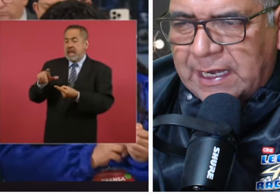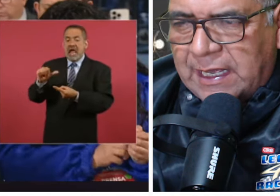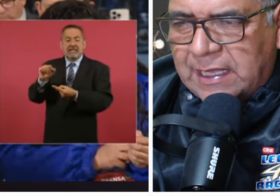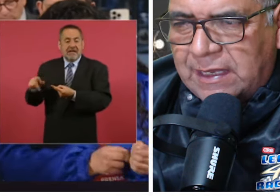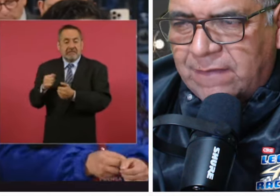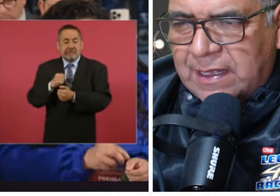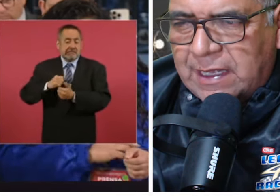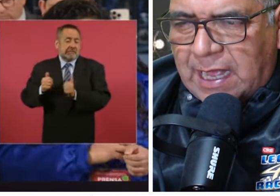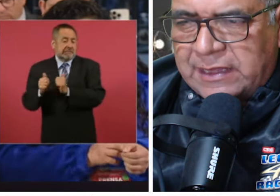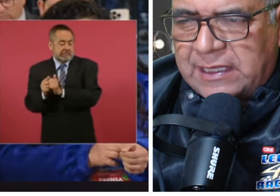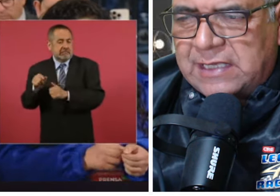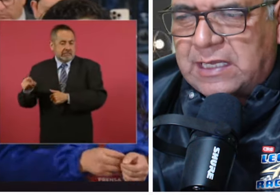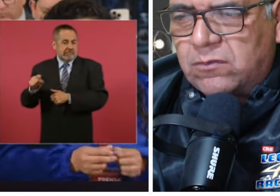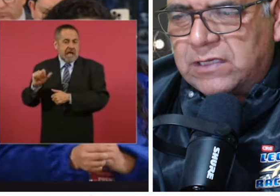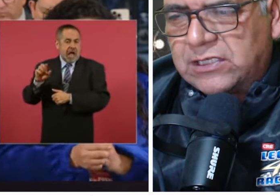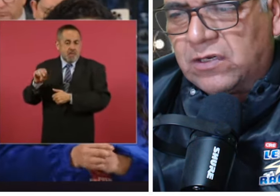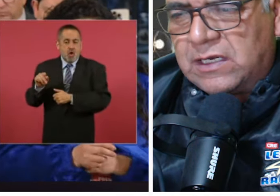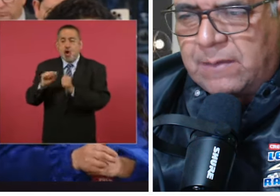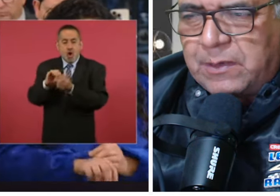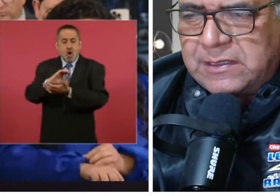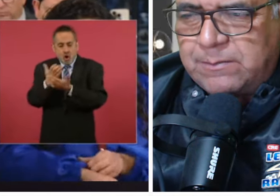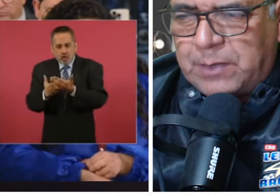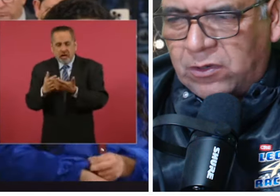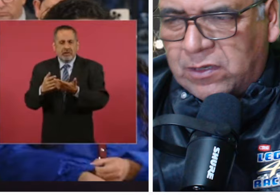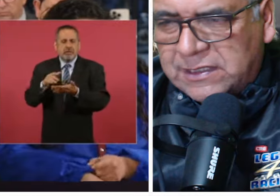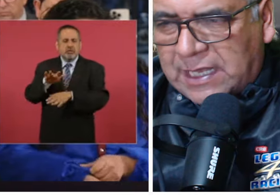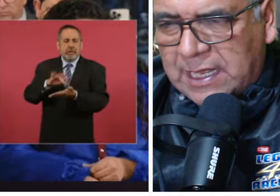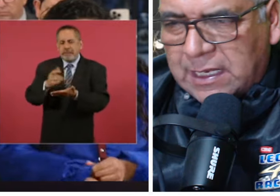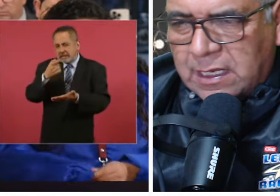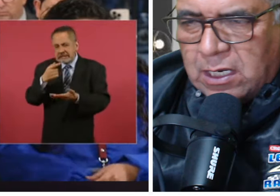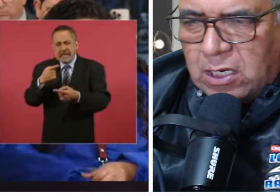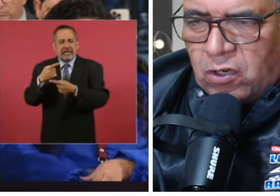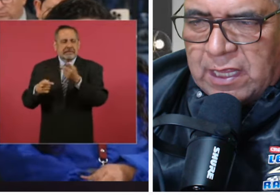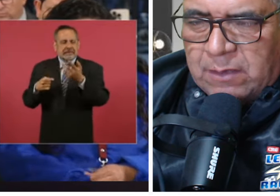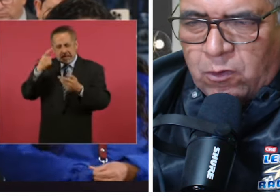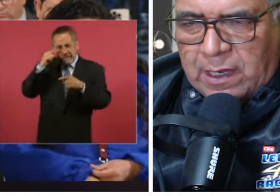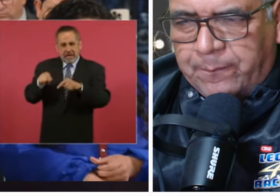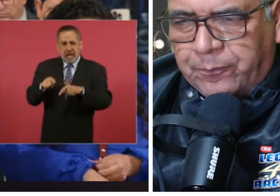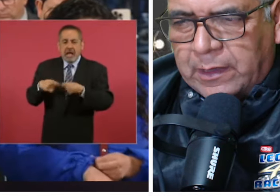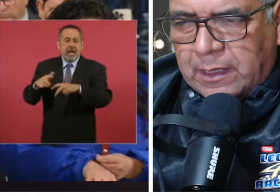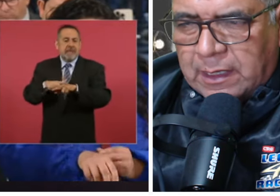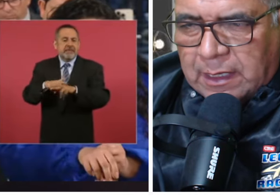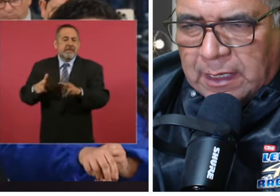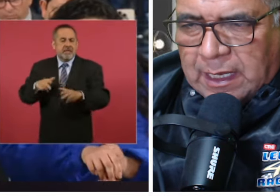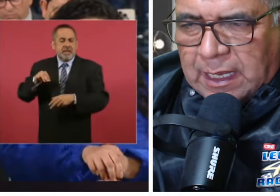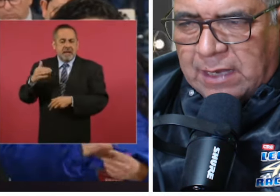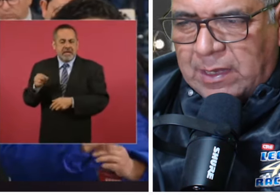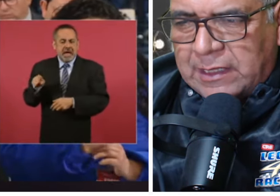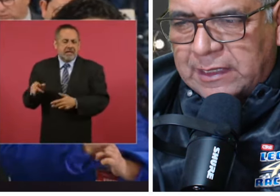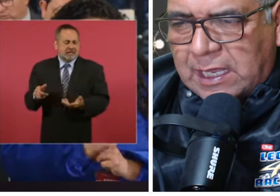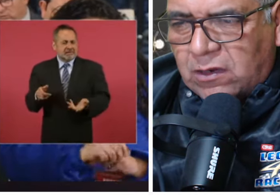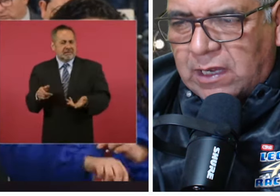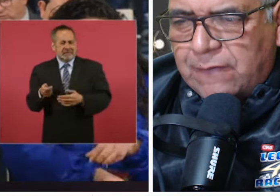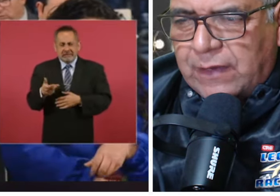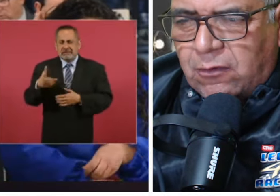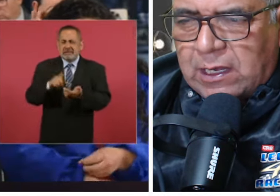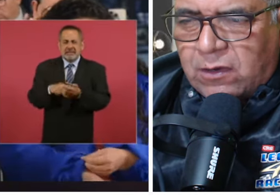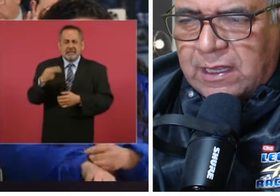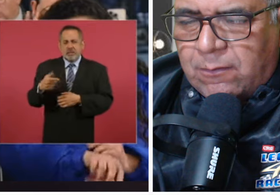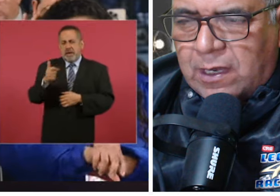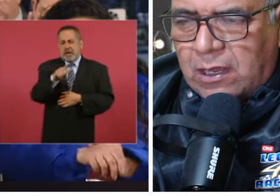manera negativa ante las acusaciones del periodista Loret de Mola. El mandatario